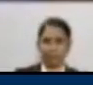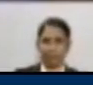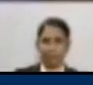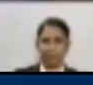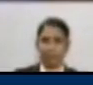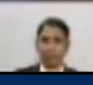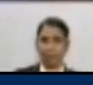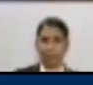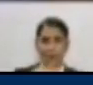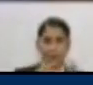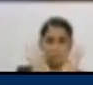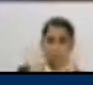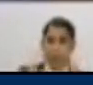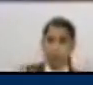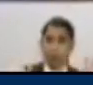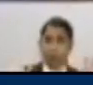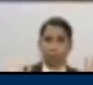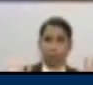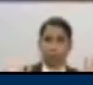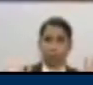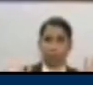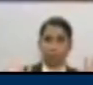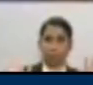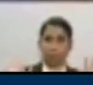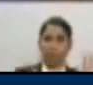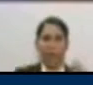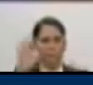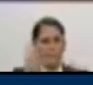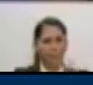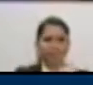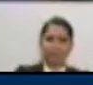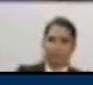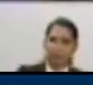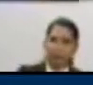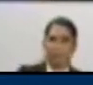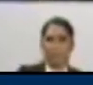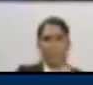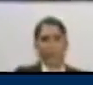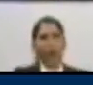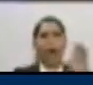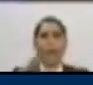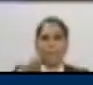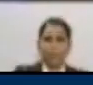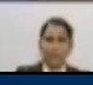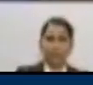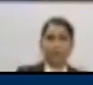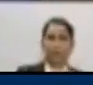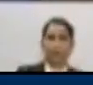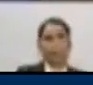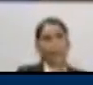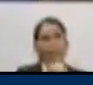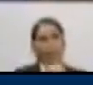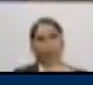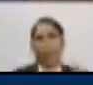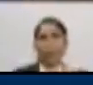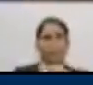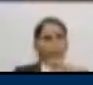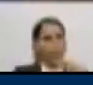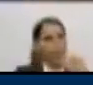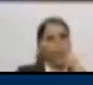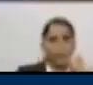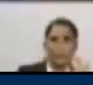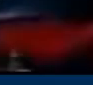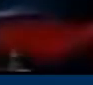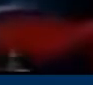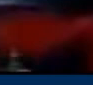ese sentido. Pero dice Maduro que él fundó el Carnet de la Patria y el movimiento Somos Venezuela